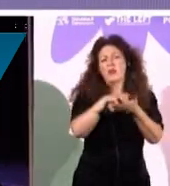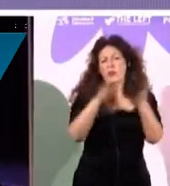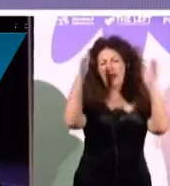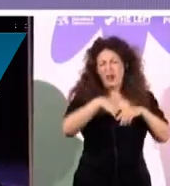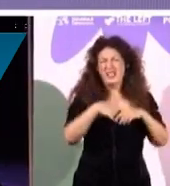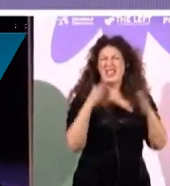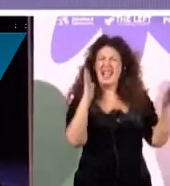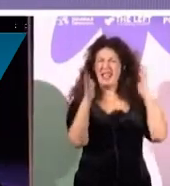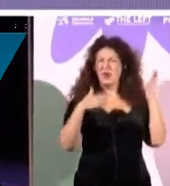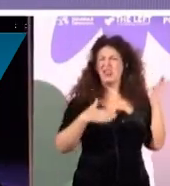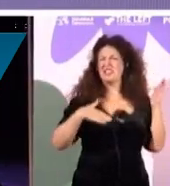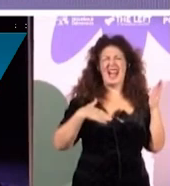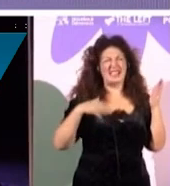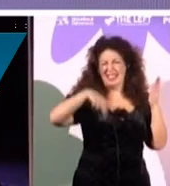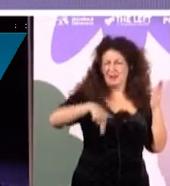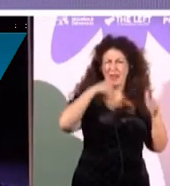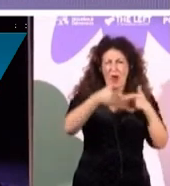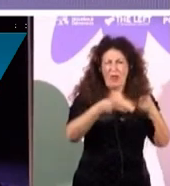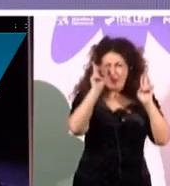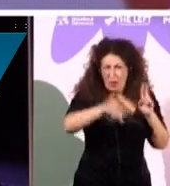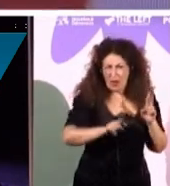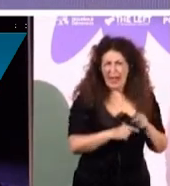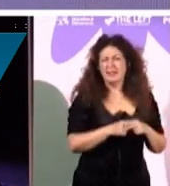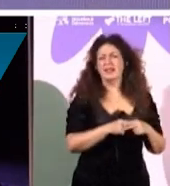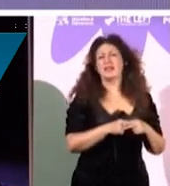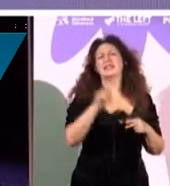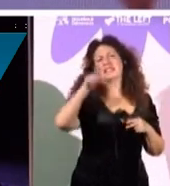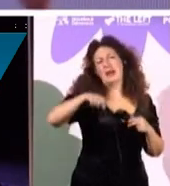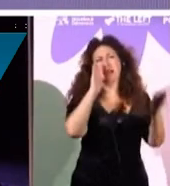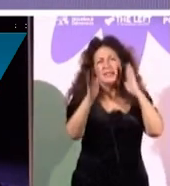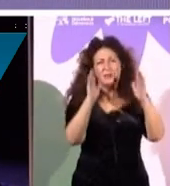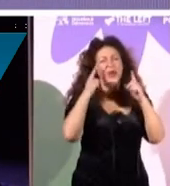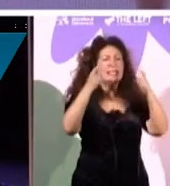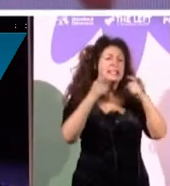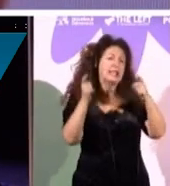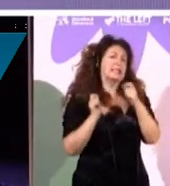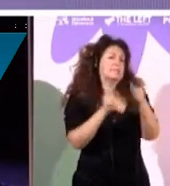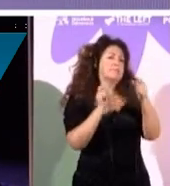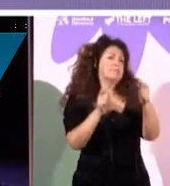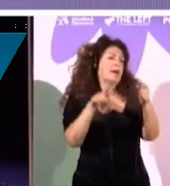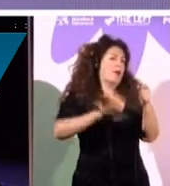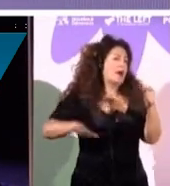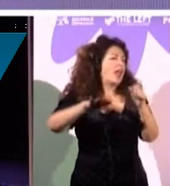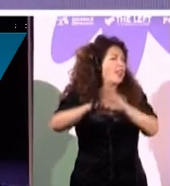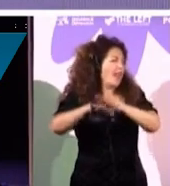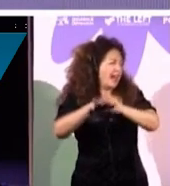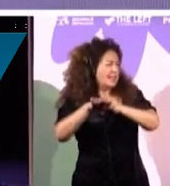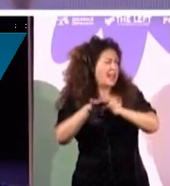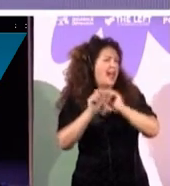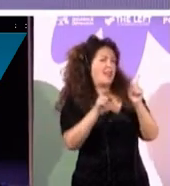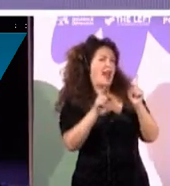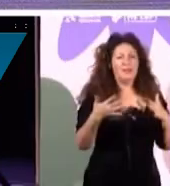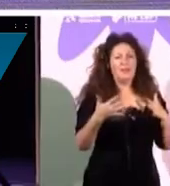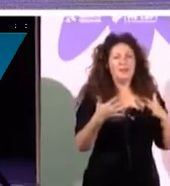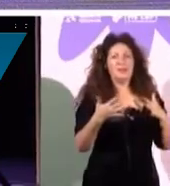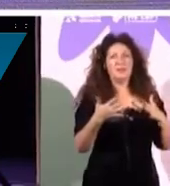uno todos a todos el errejón se ha ido a otro lado cabreadísimo esta otra Carolina a